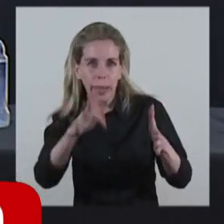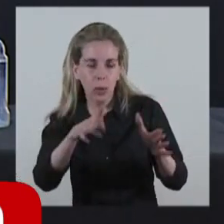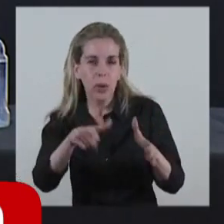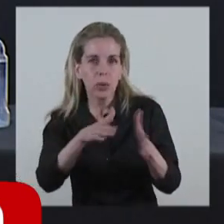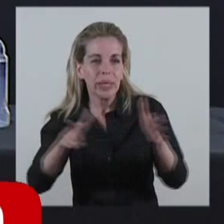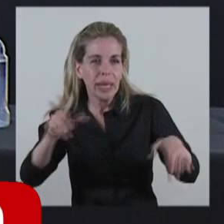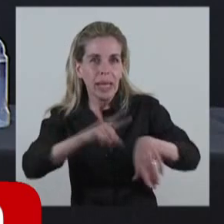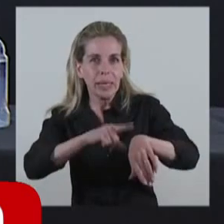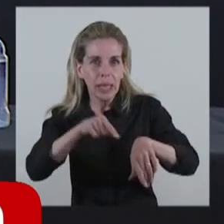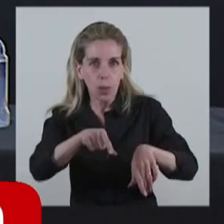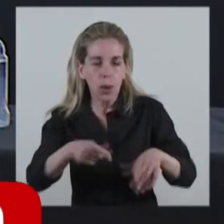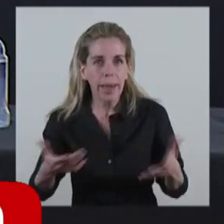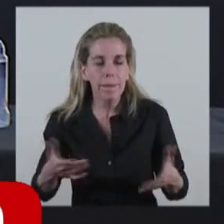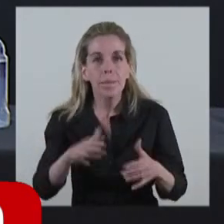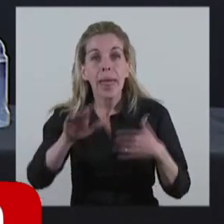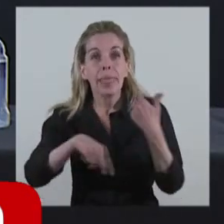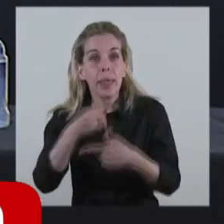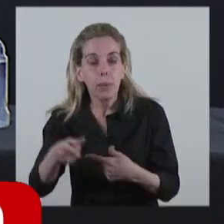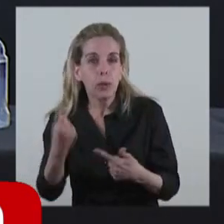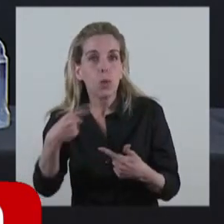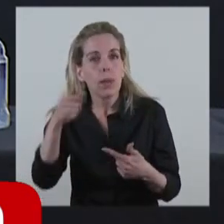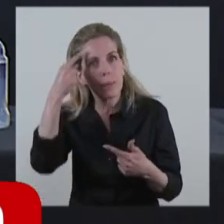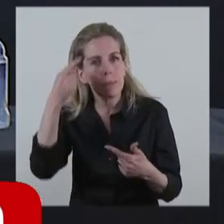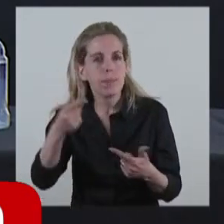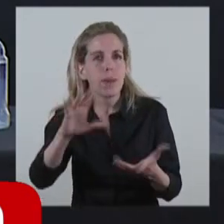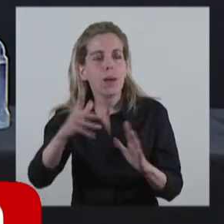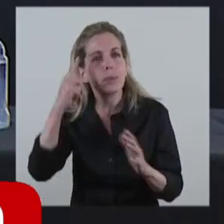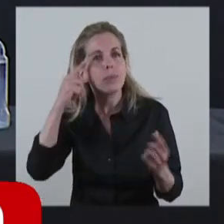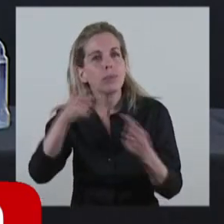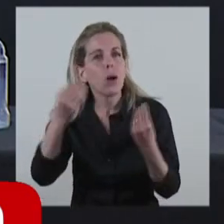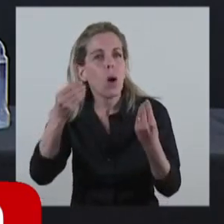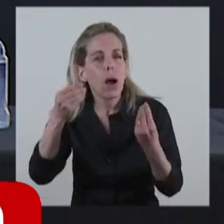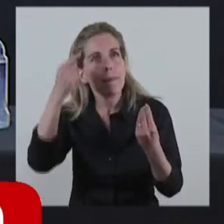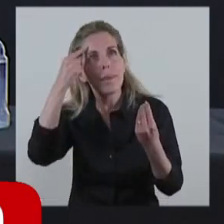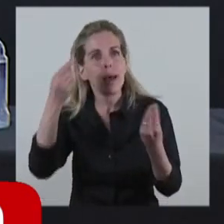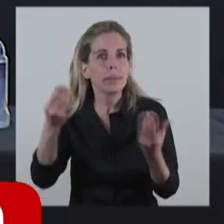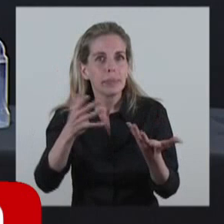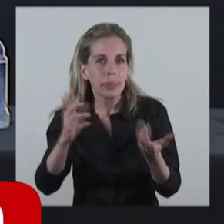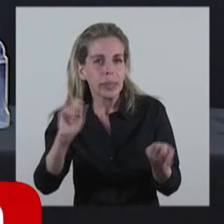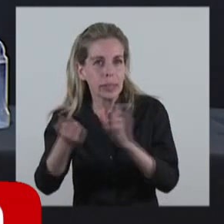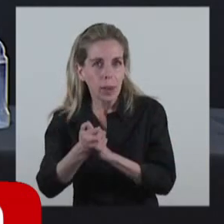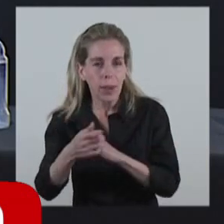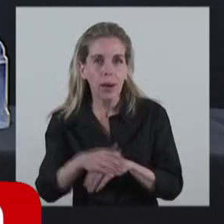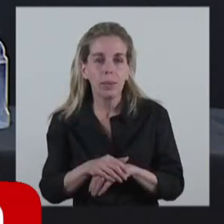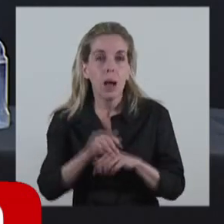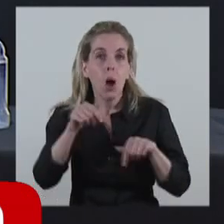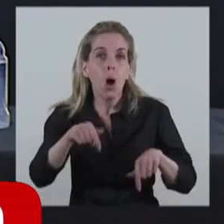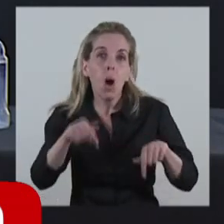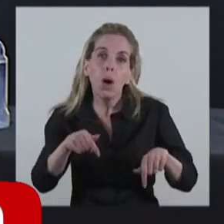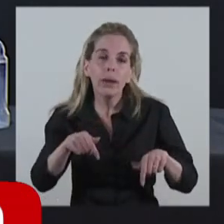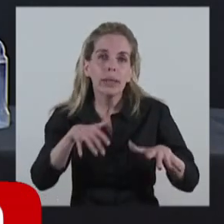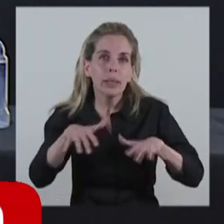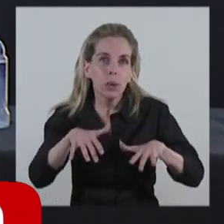Y que luego, cuando cambiaron las expectativas, buscaron irse. y que hoy ponen muy